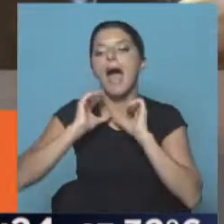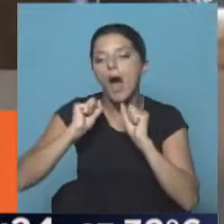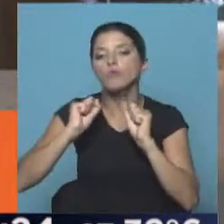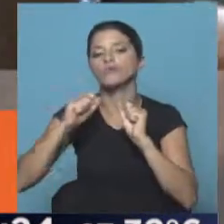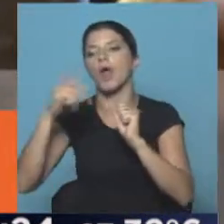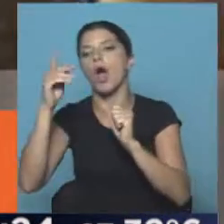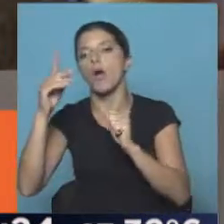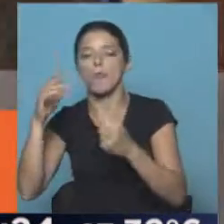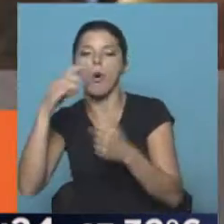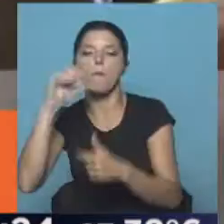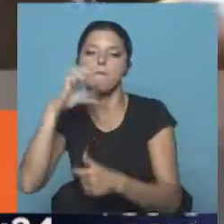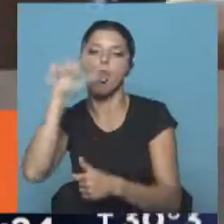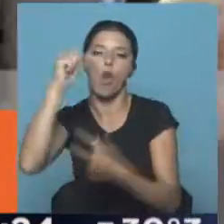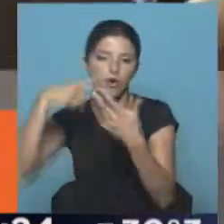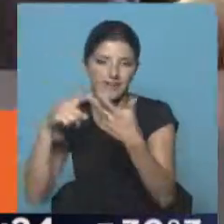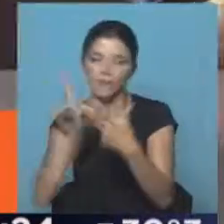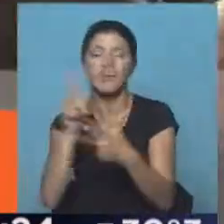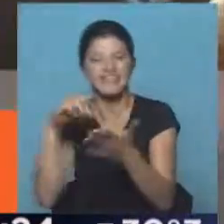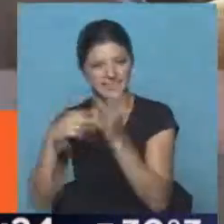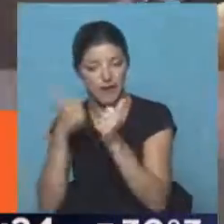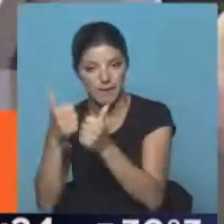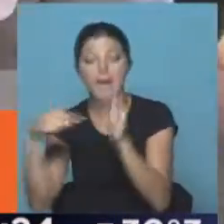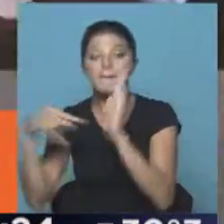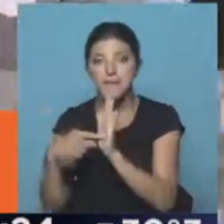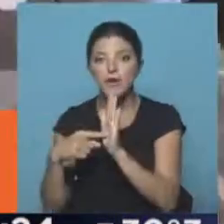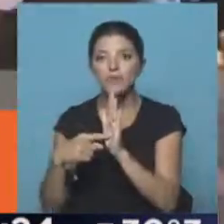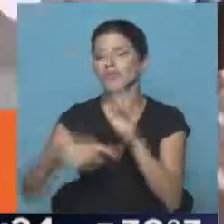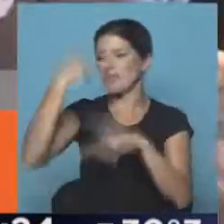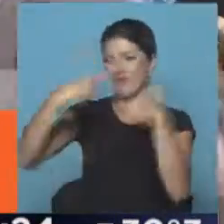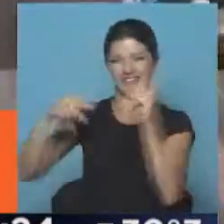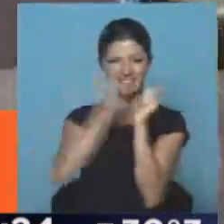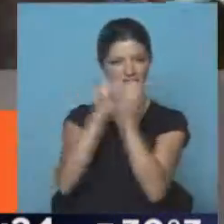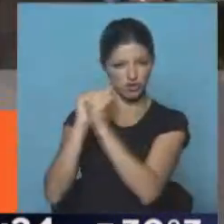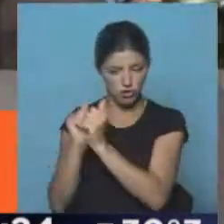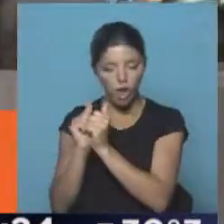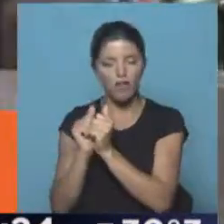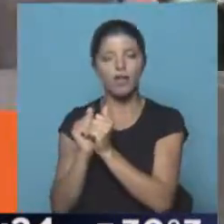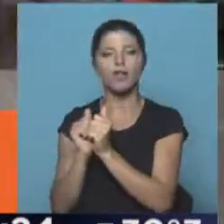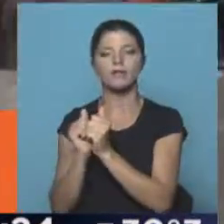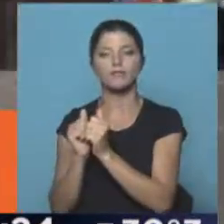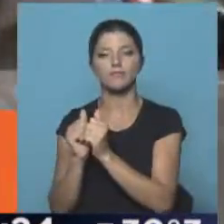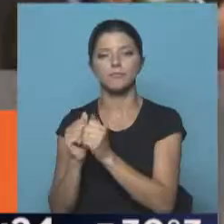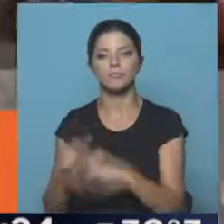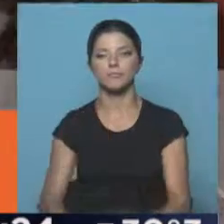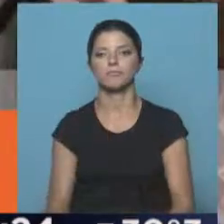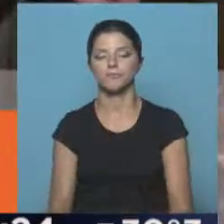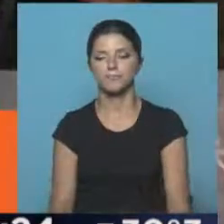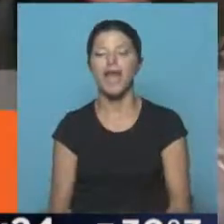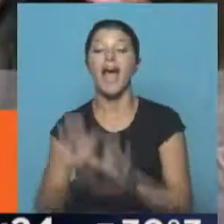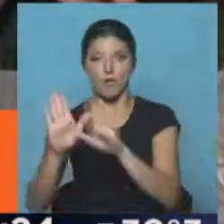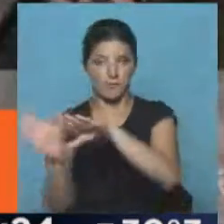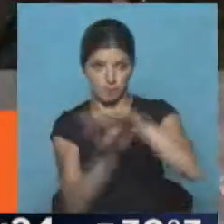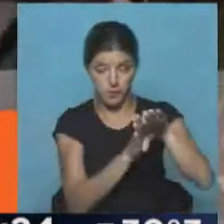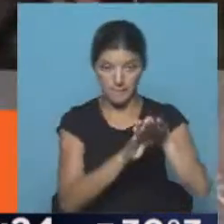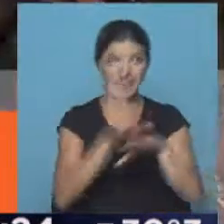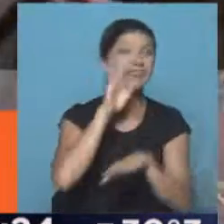algún sentido, conecta con tradiciones históricas arraigadas, hay una historia de este tipo de cuestiones en esos países. Ahora, en Francia y en